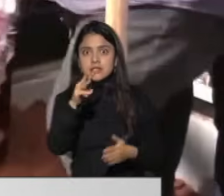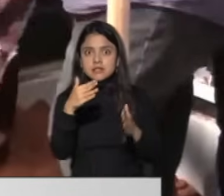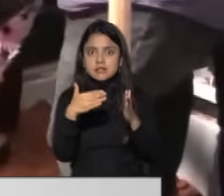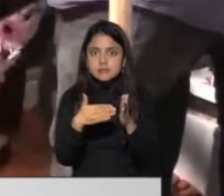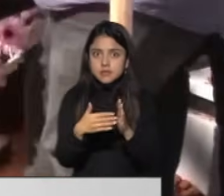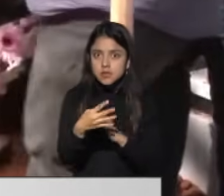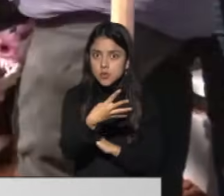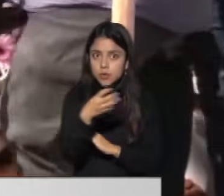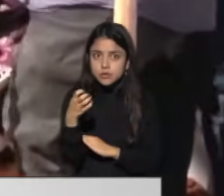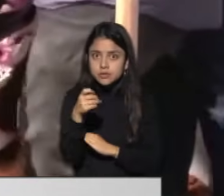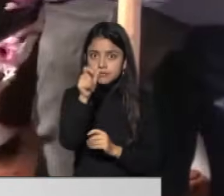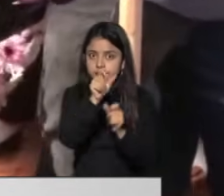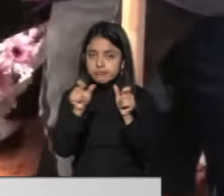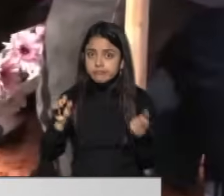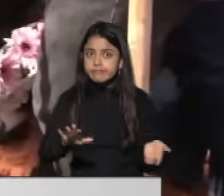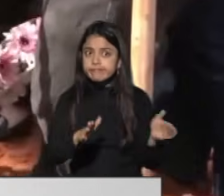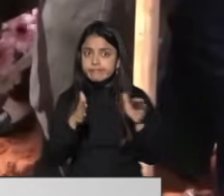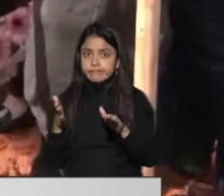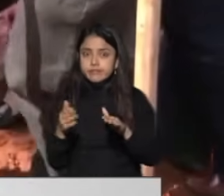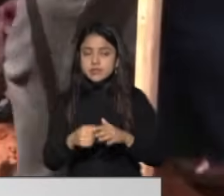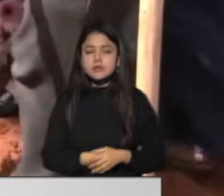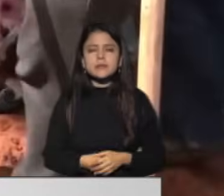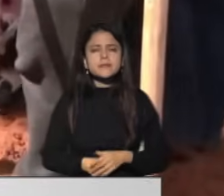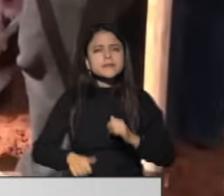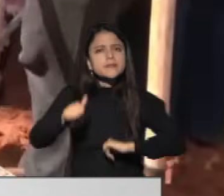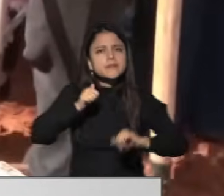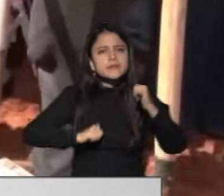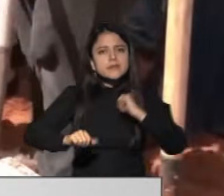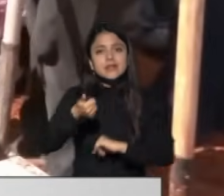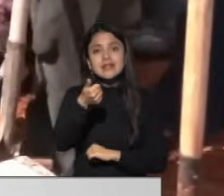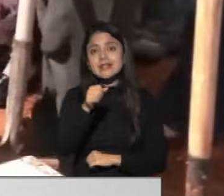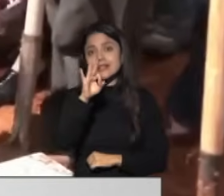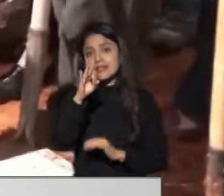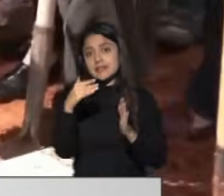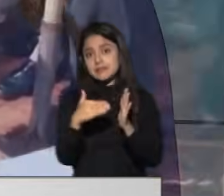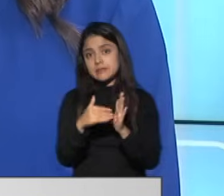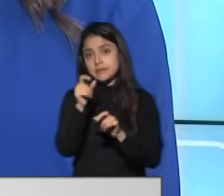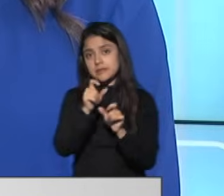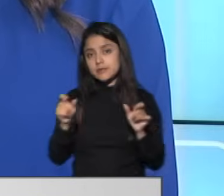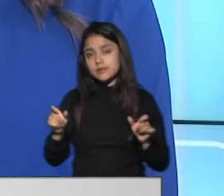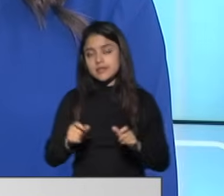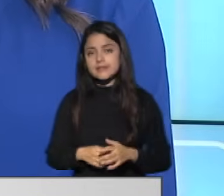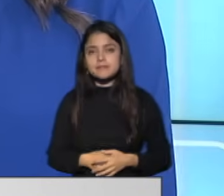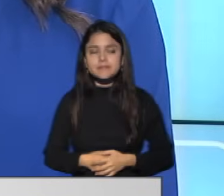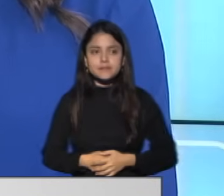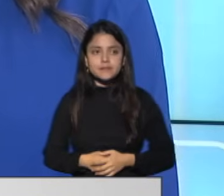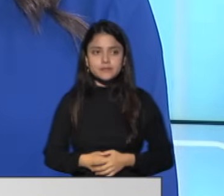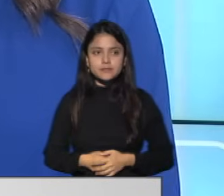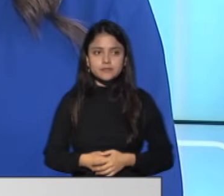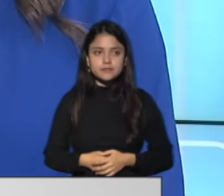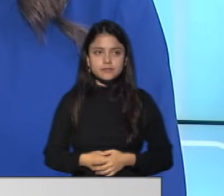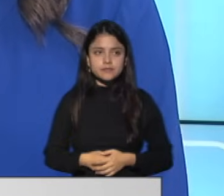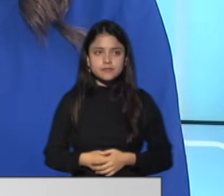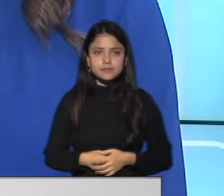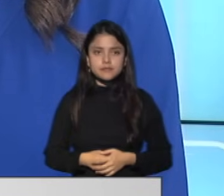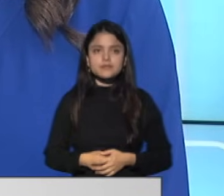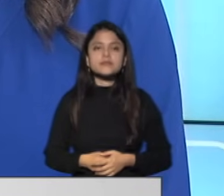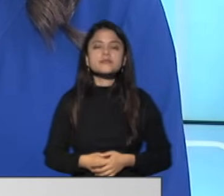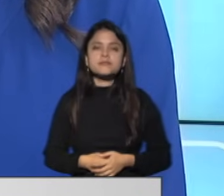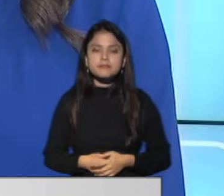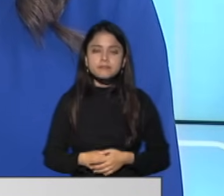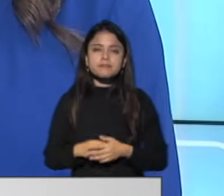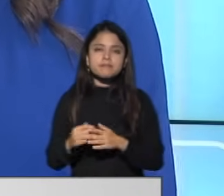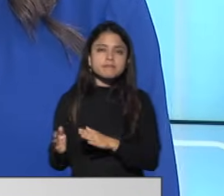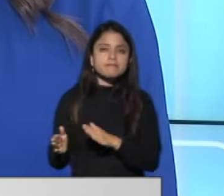3.400, mientras que los heridos alcanzan una cifra de 13.000 personas. Y tras el bombardeo a un hospital en Gaza que